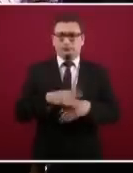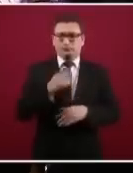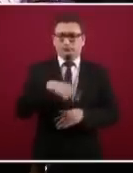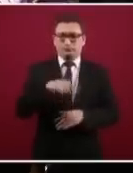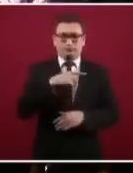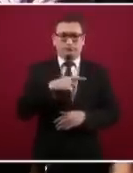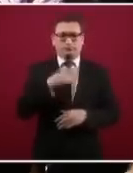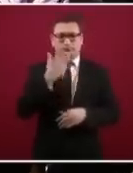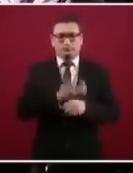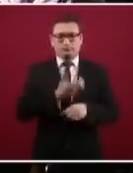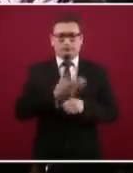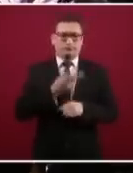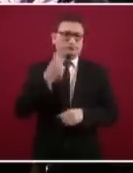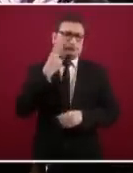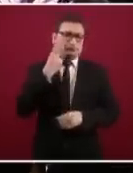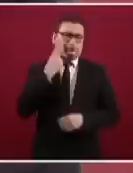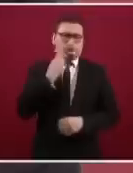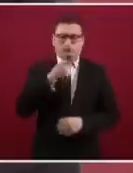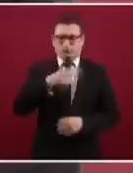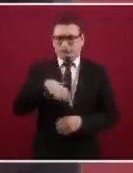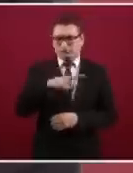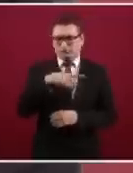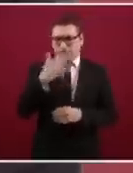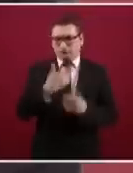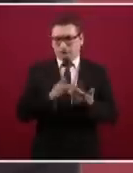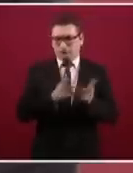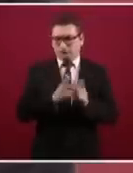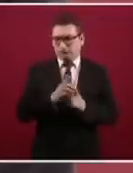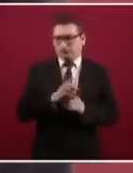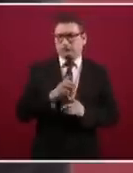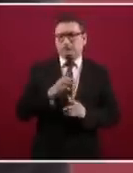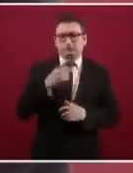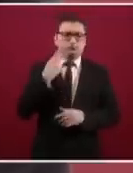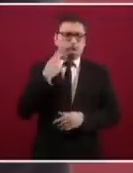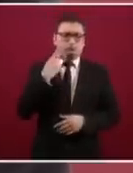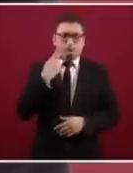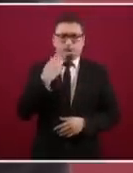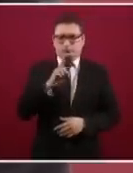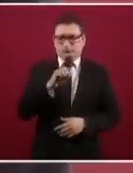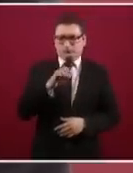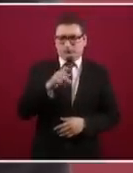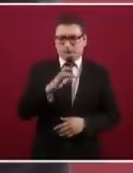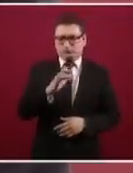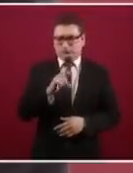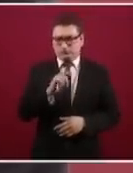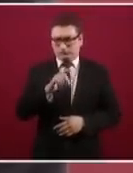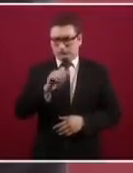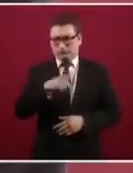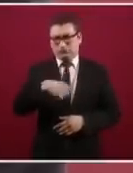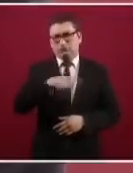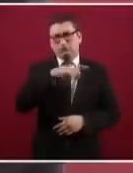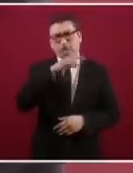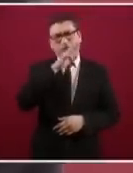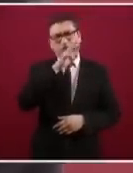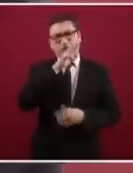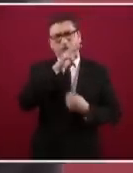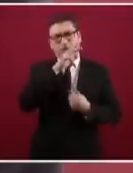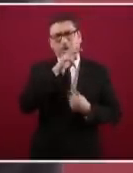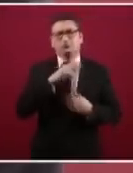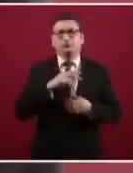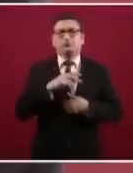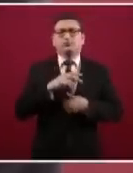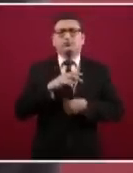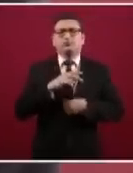legisladores de Estados Unidos, del Partido Demócrata, estén preocupados por